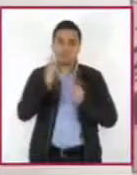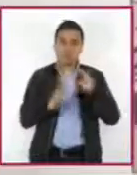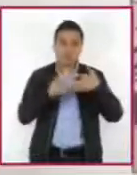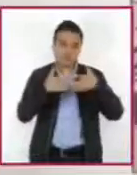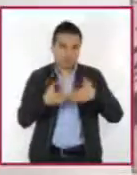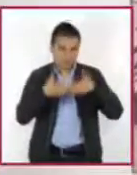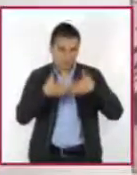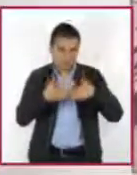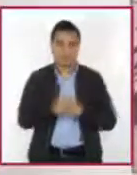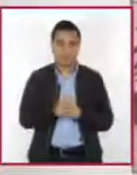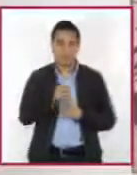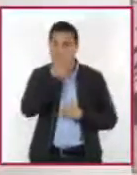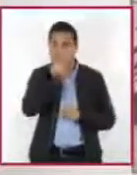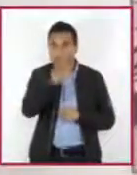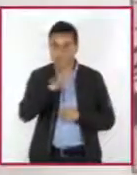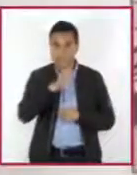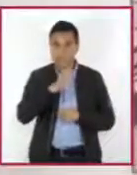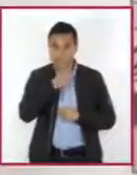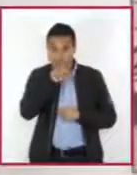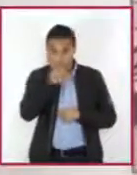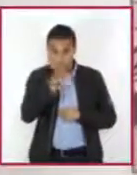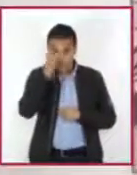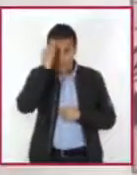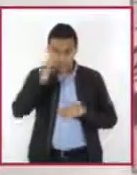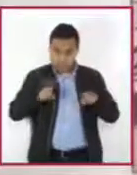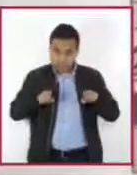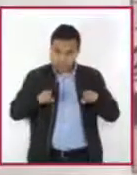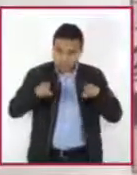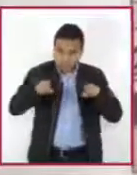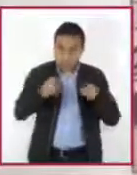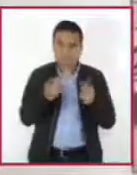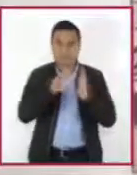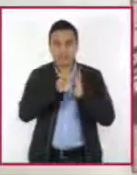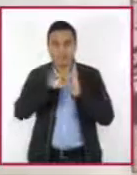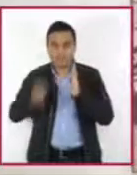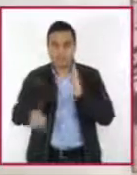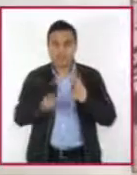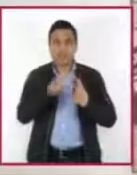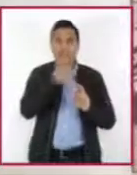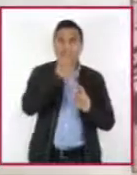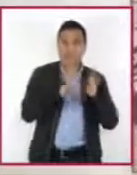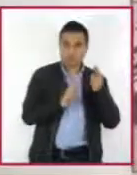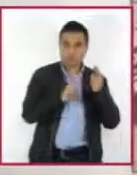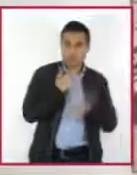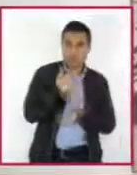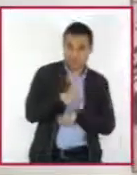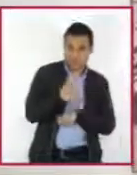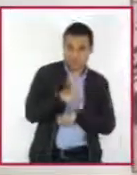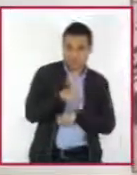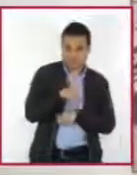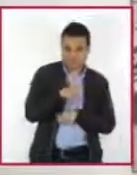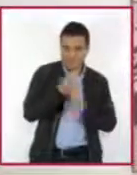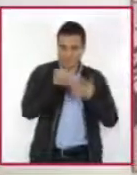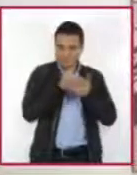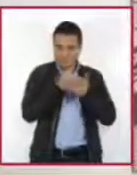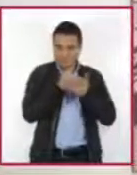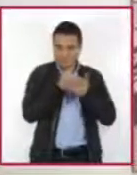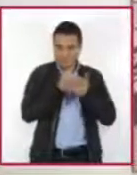la simultaneidad de hechos y procesos históricos como las revoluciones burguesas de la segunda mitad del siglo